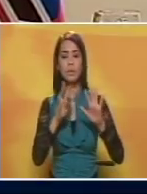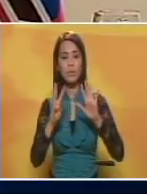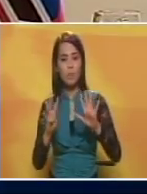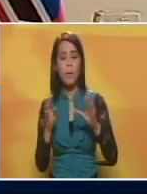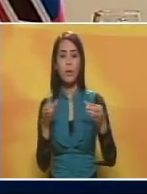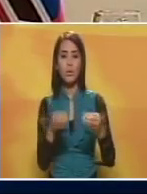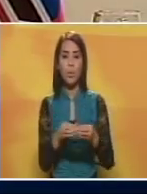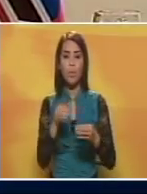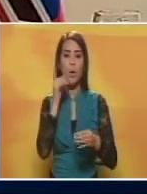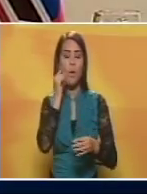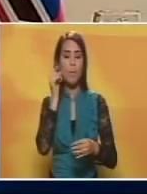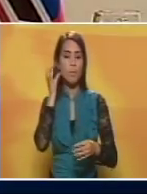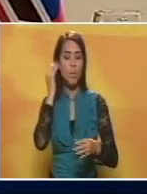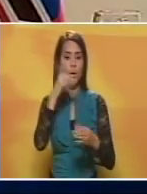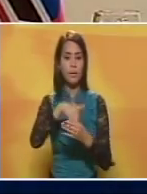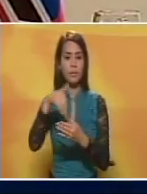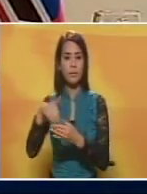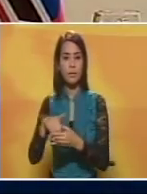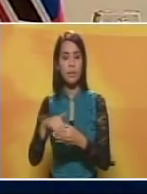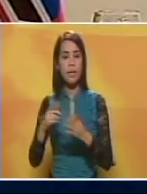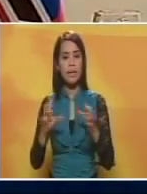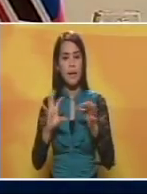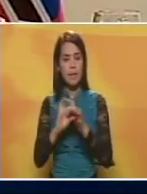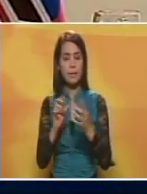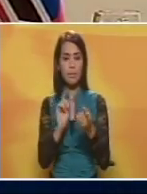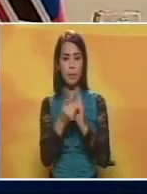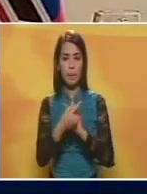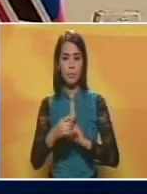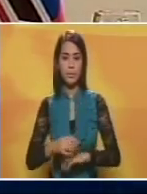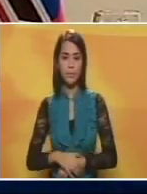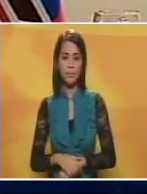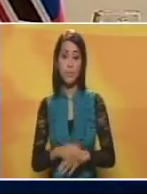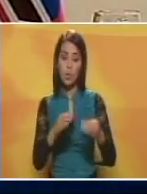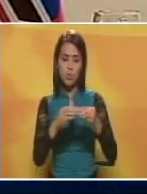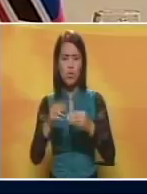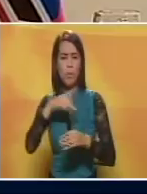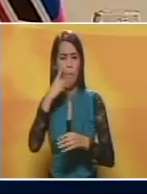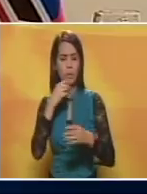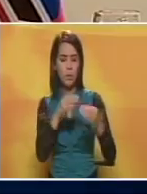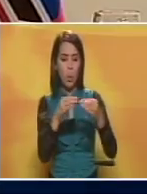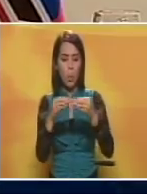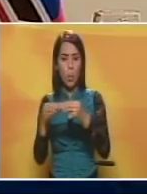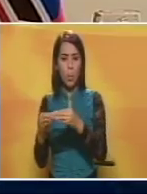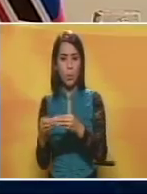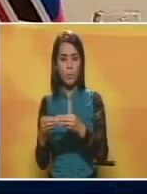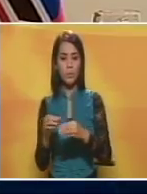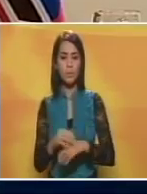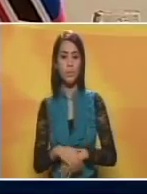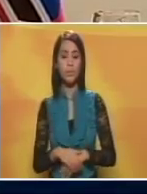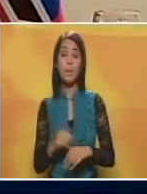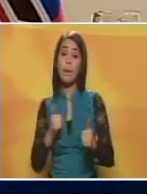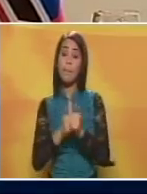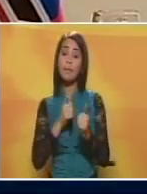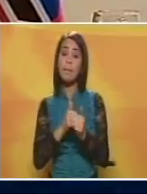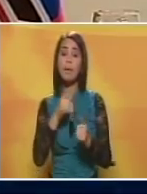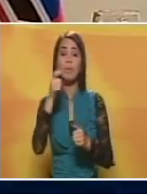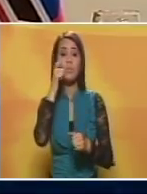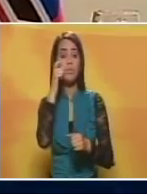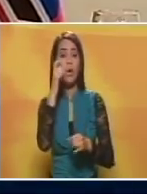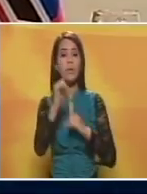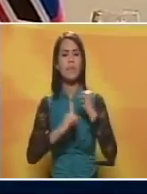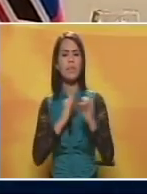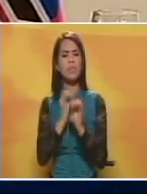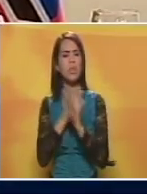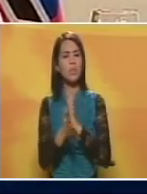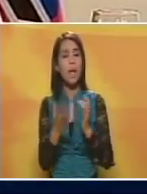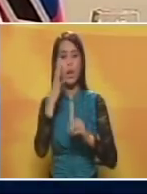Electores y Electoras Alianza por el Cambio. De parte del acompañamiento internacional han asistido a estas auditorías